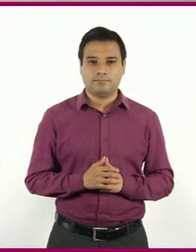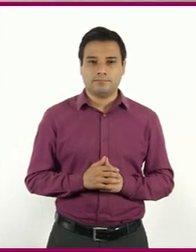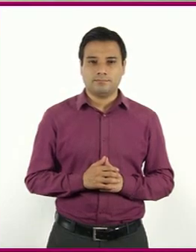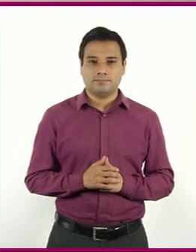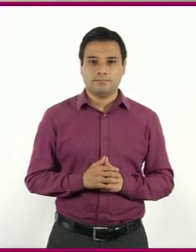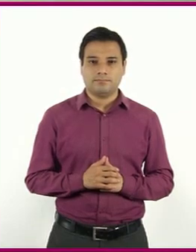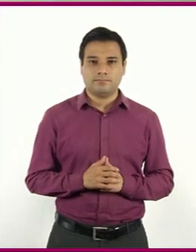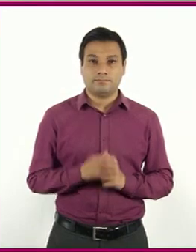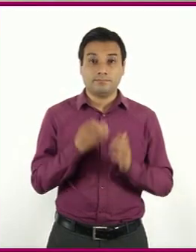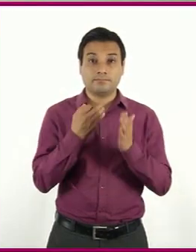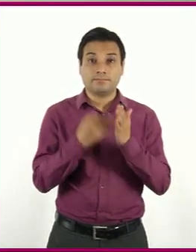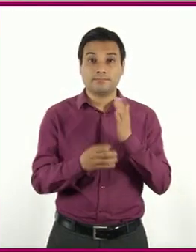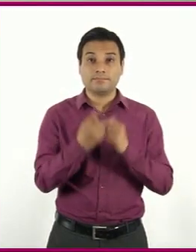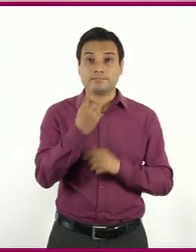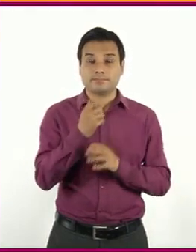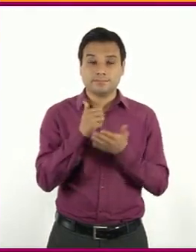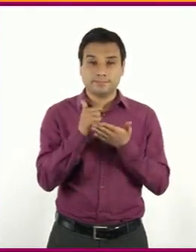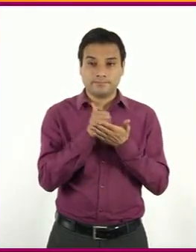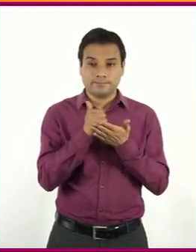Uno más. Azul.